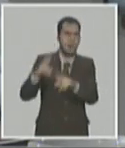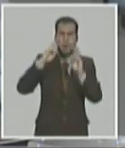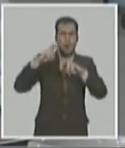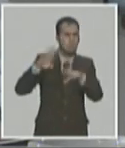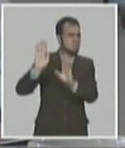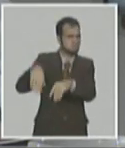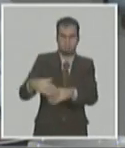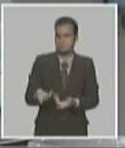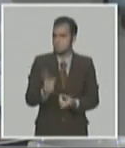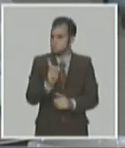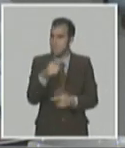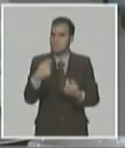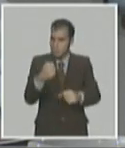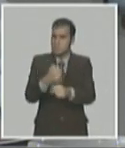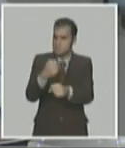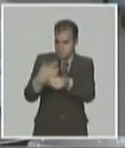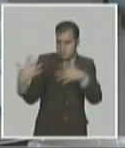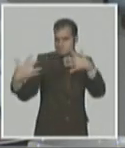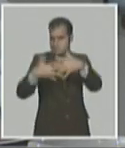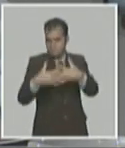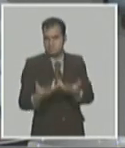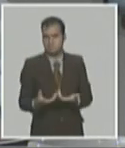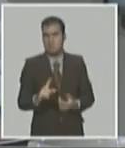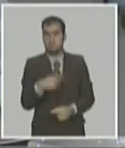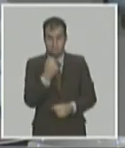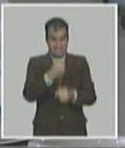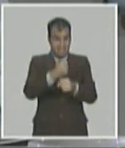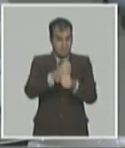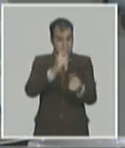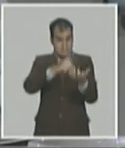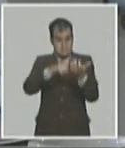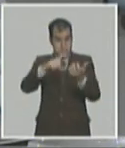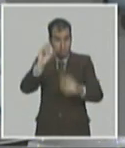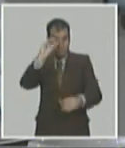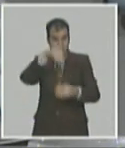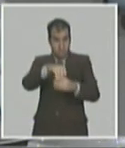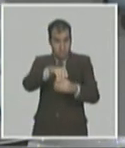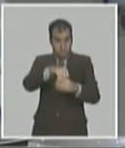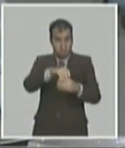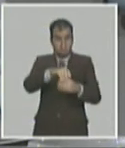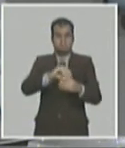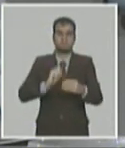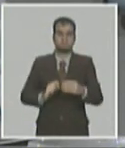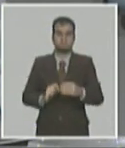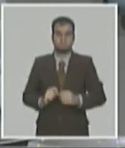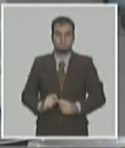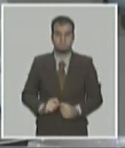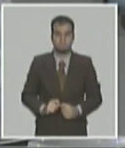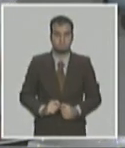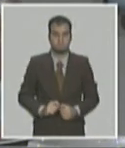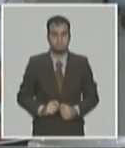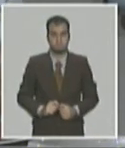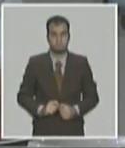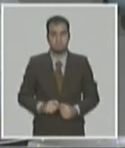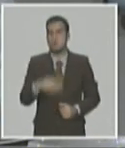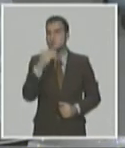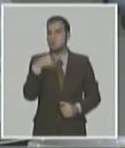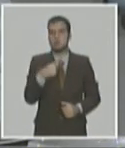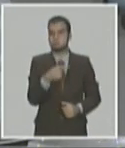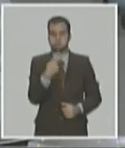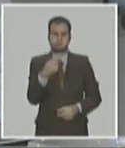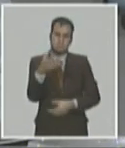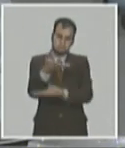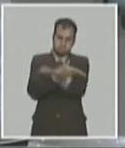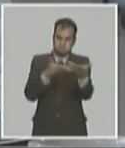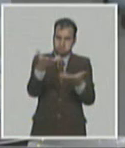propio trabajo del partido estamos actualizando todo lo relacionado al diseño comunicacional del partido.